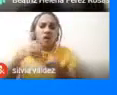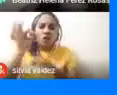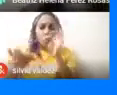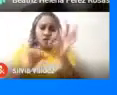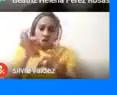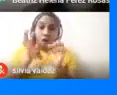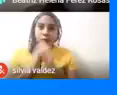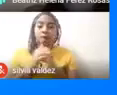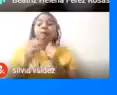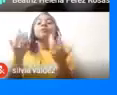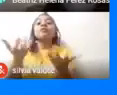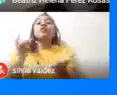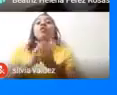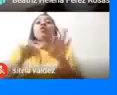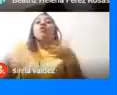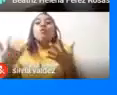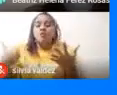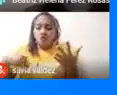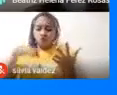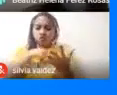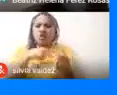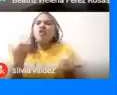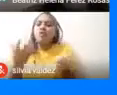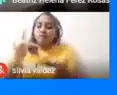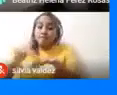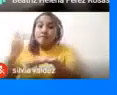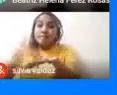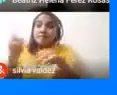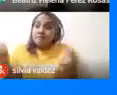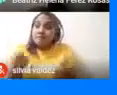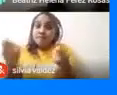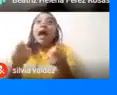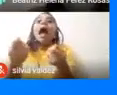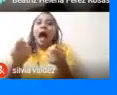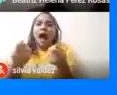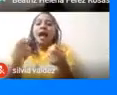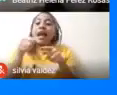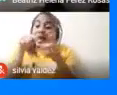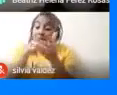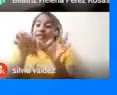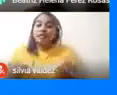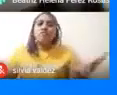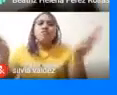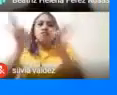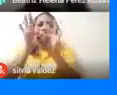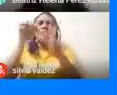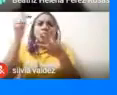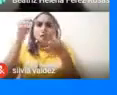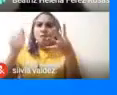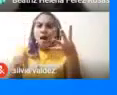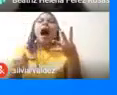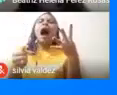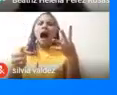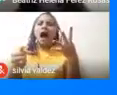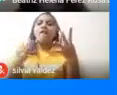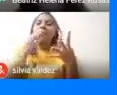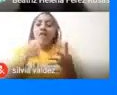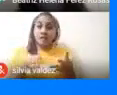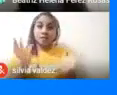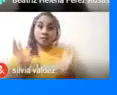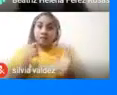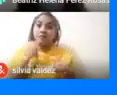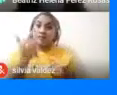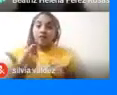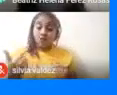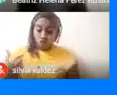como sector, ¿cómo vamos a promover por lo menos esos importantes componentes para de verdad decir